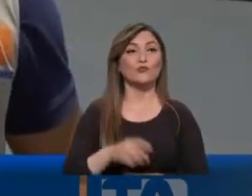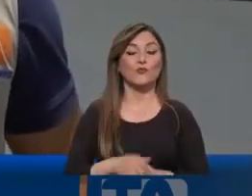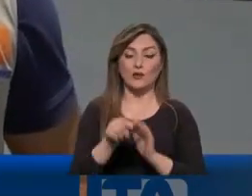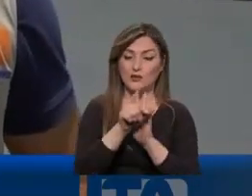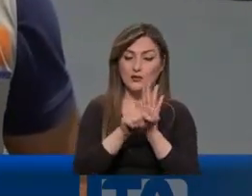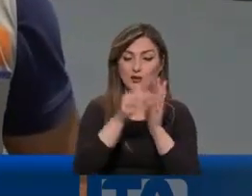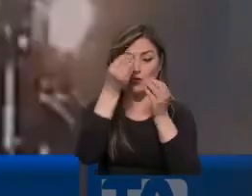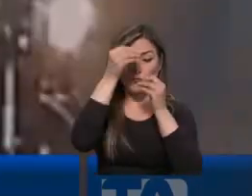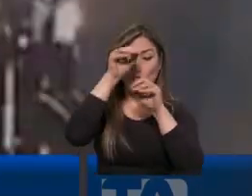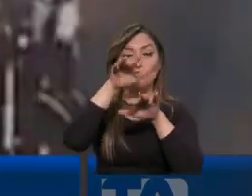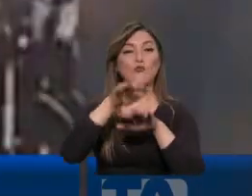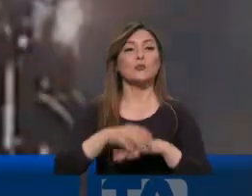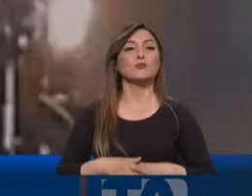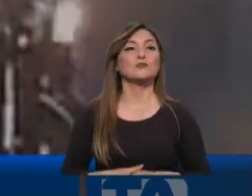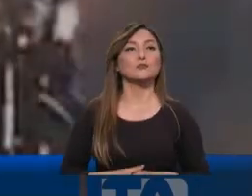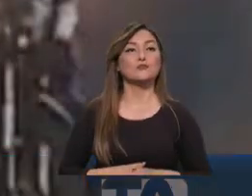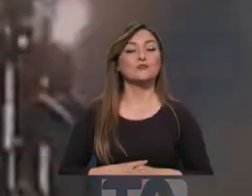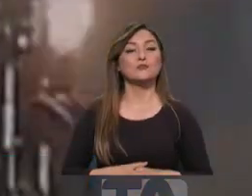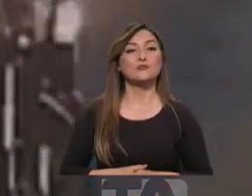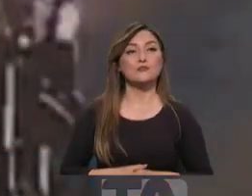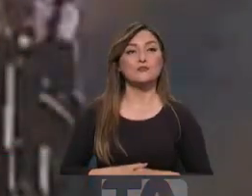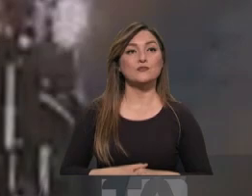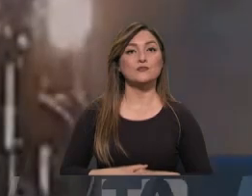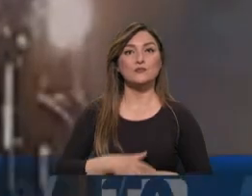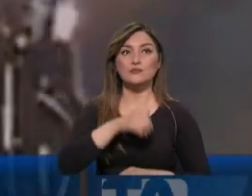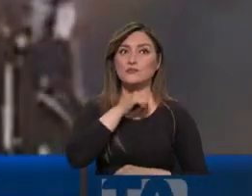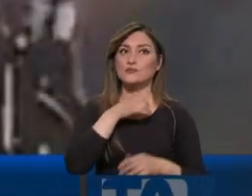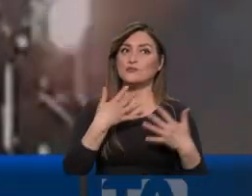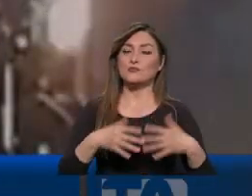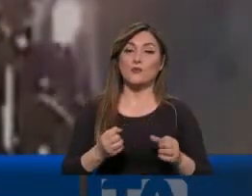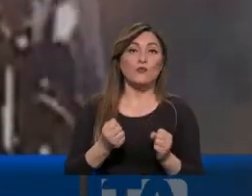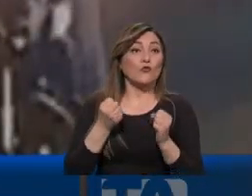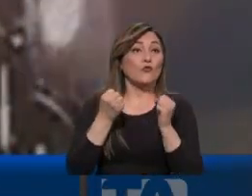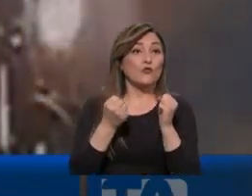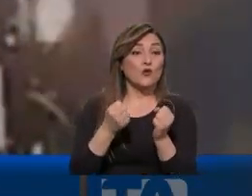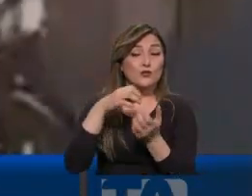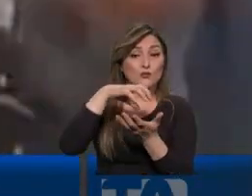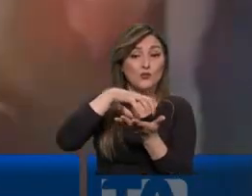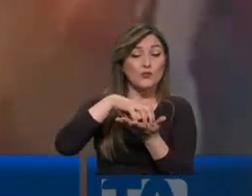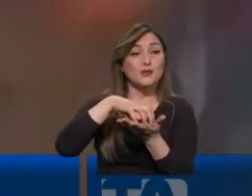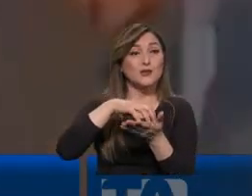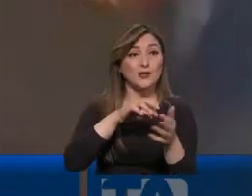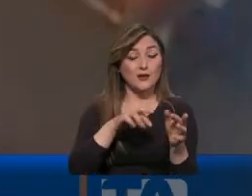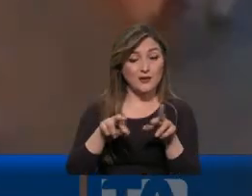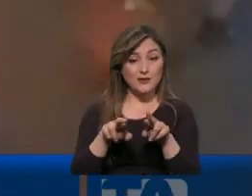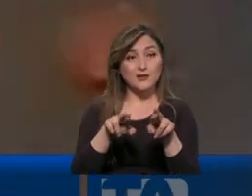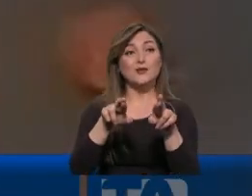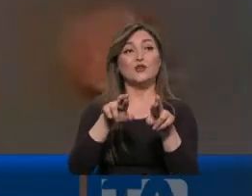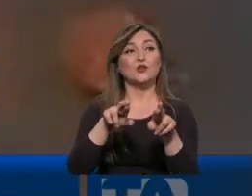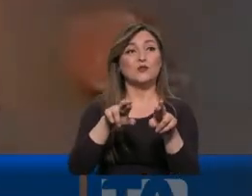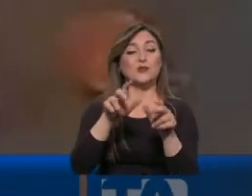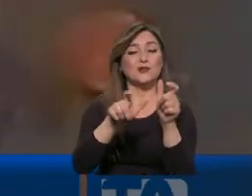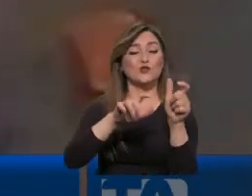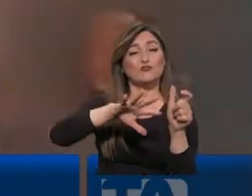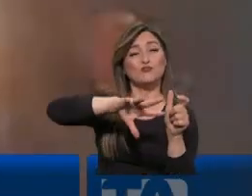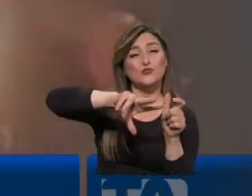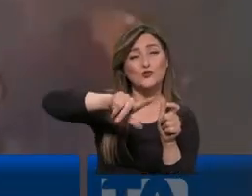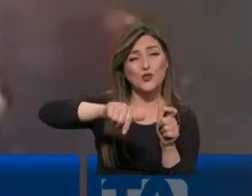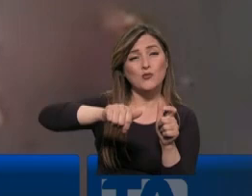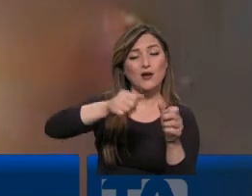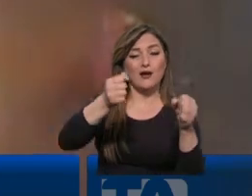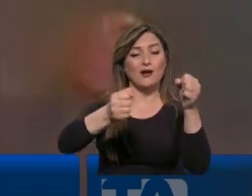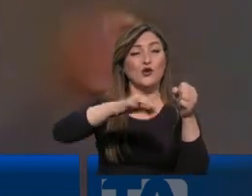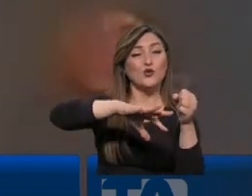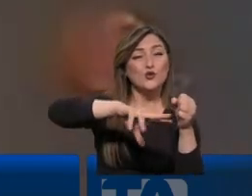los detalles. Los índices delictivos se incrementaron en la provincia de Los Ríos. El robo a personas y de